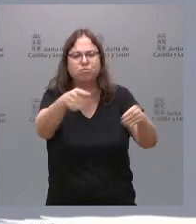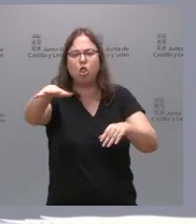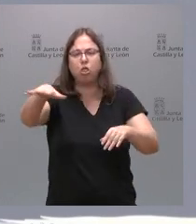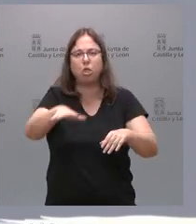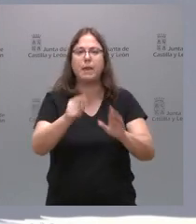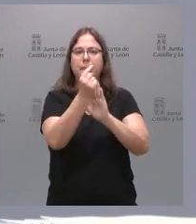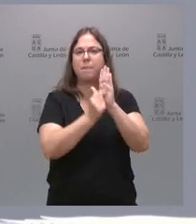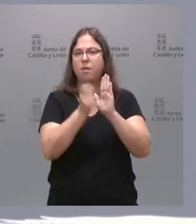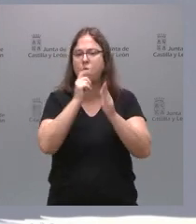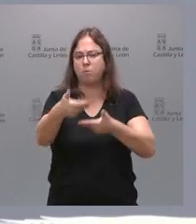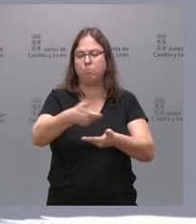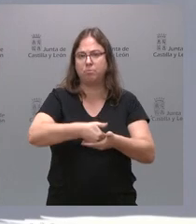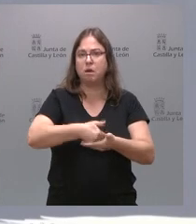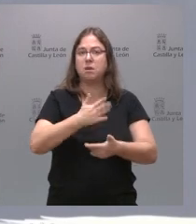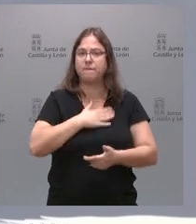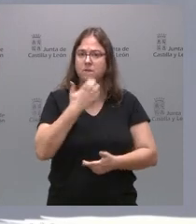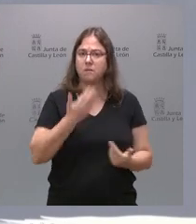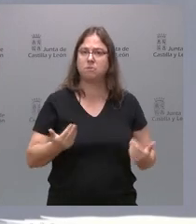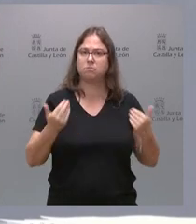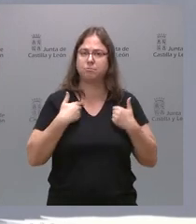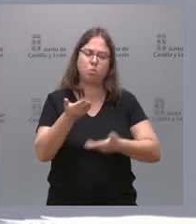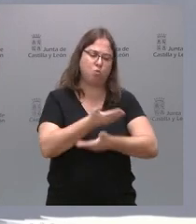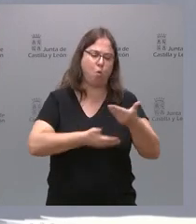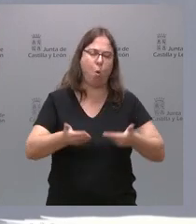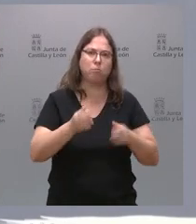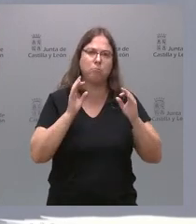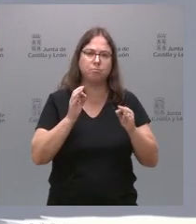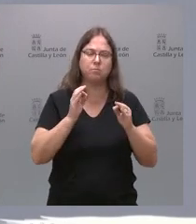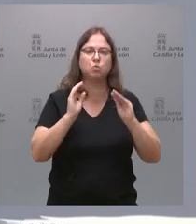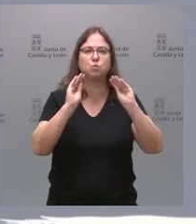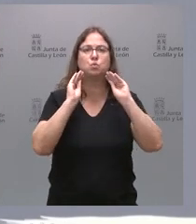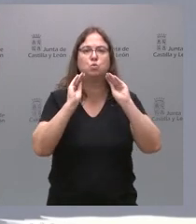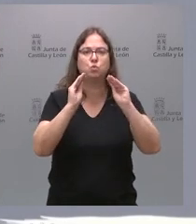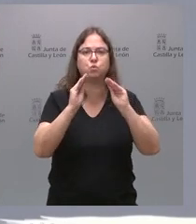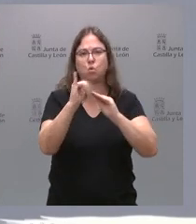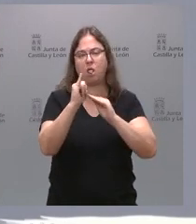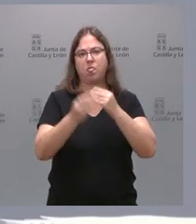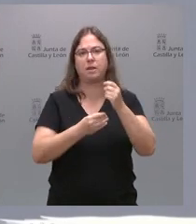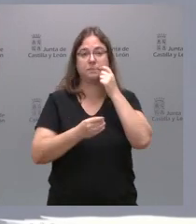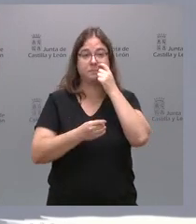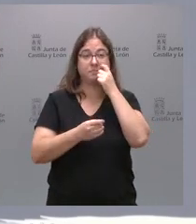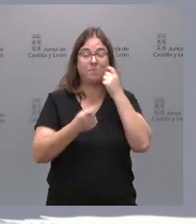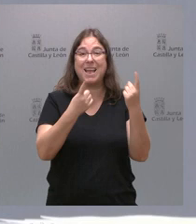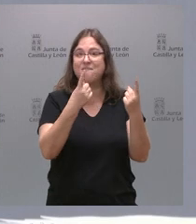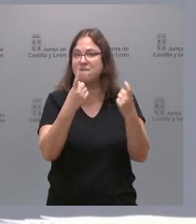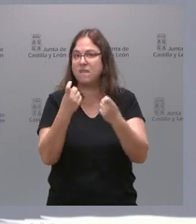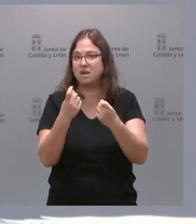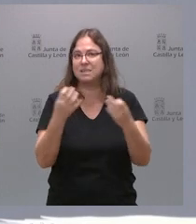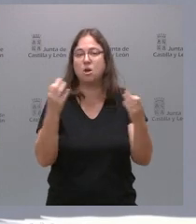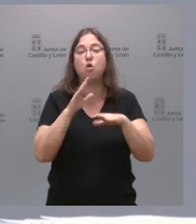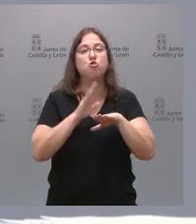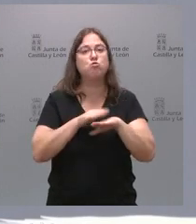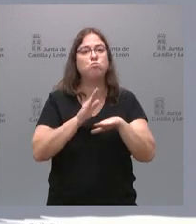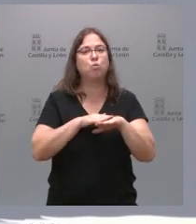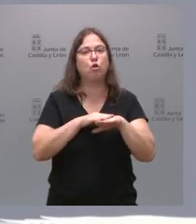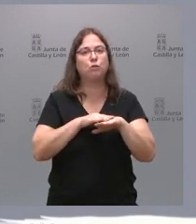y nosotros en la medida en que nos pueda corresponder Pues colaboraremos en las actuaciones que tengamos que hacer es muy necesaria porque lógicamente